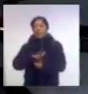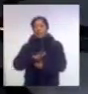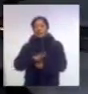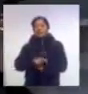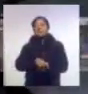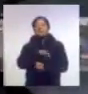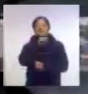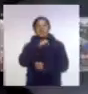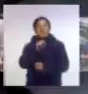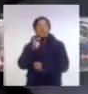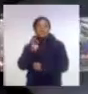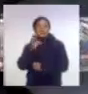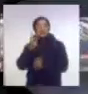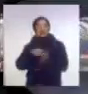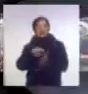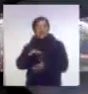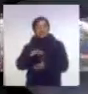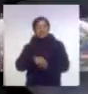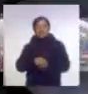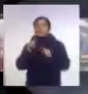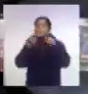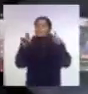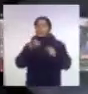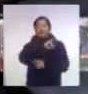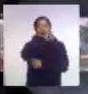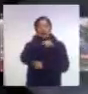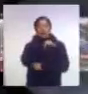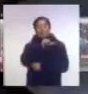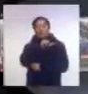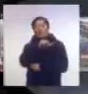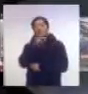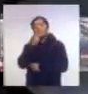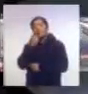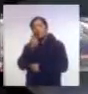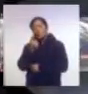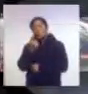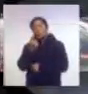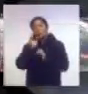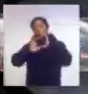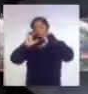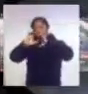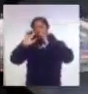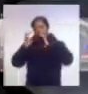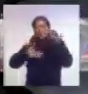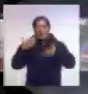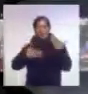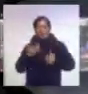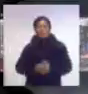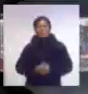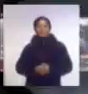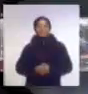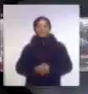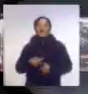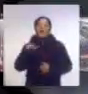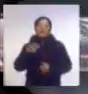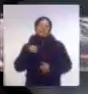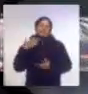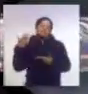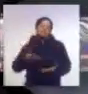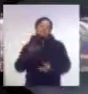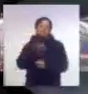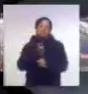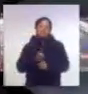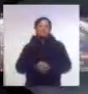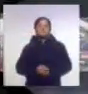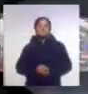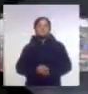Fest 2019, sí. Tlaxcala, De la Jota a un Canto Alegre. Bien. Y pues a eso estamos aquí, para invitarlos a todos. Eso, bueno,